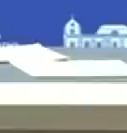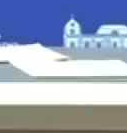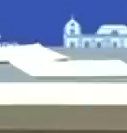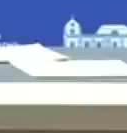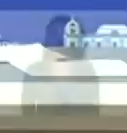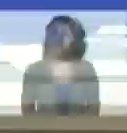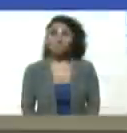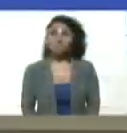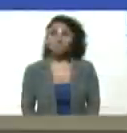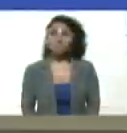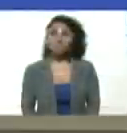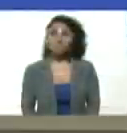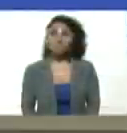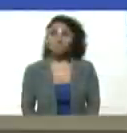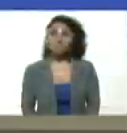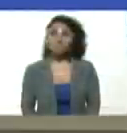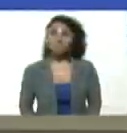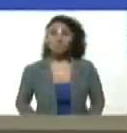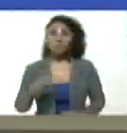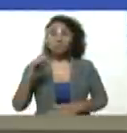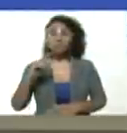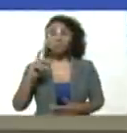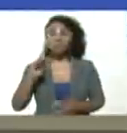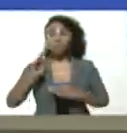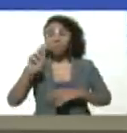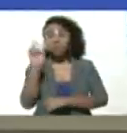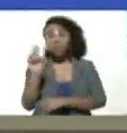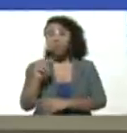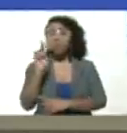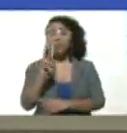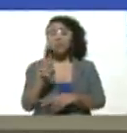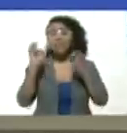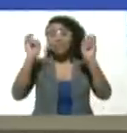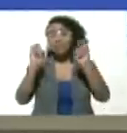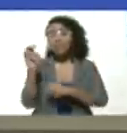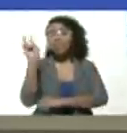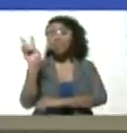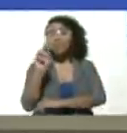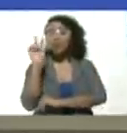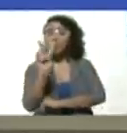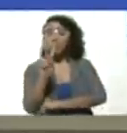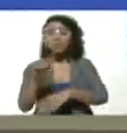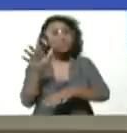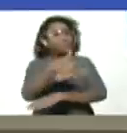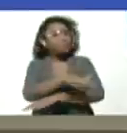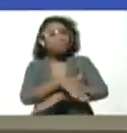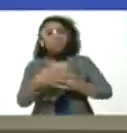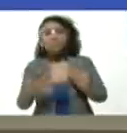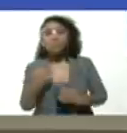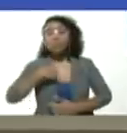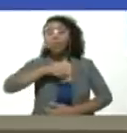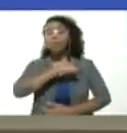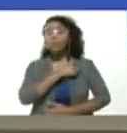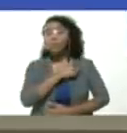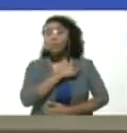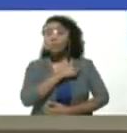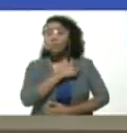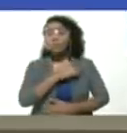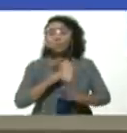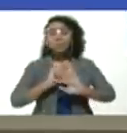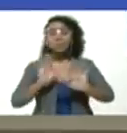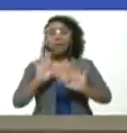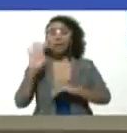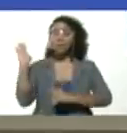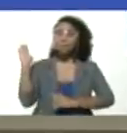informe del caso Venezuela 2, conocido así, caso Venezuela 2, donde nosotros ya